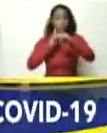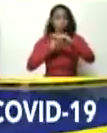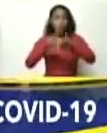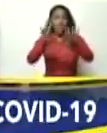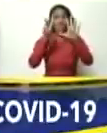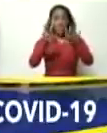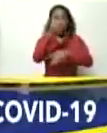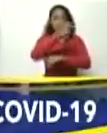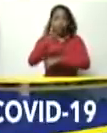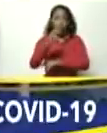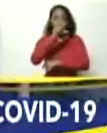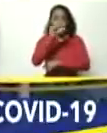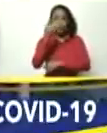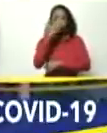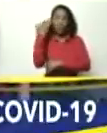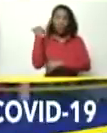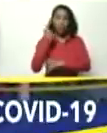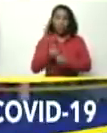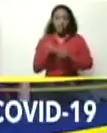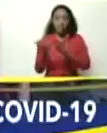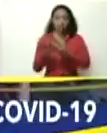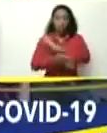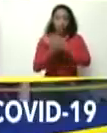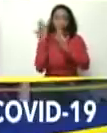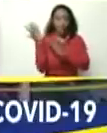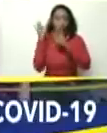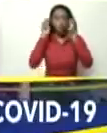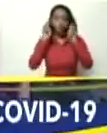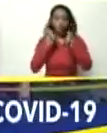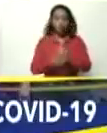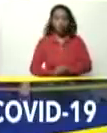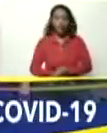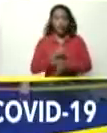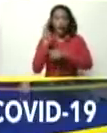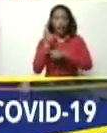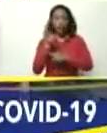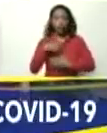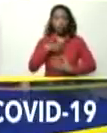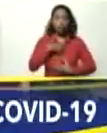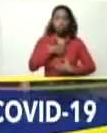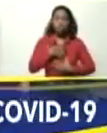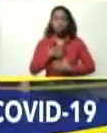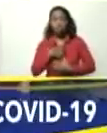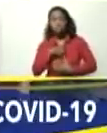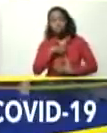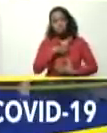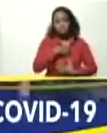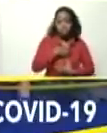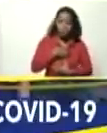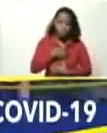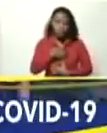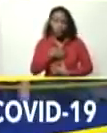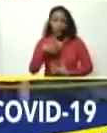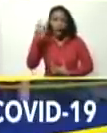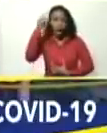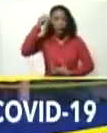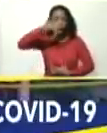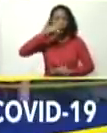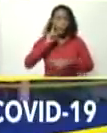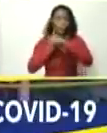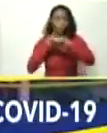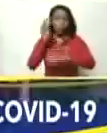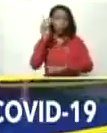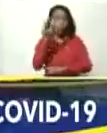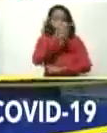7 casos la semana pasada. Han sido asintomáticos. El día de hoy detectamos